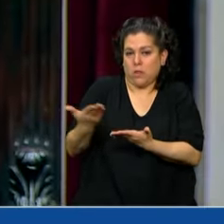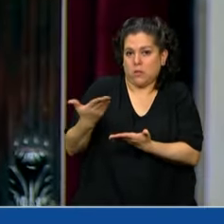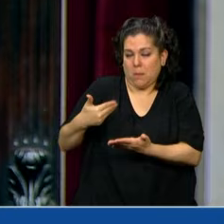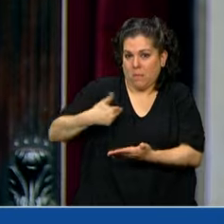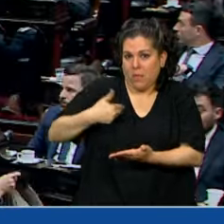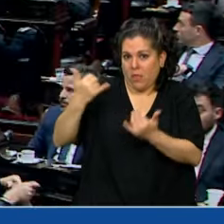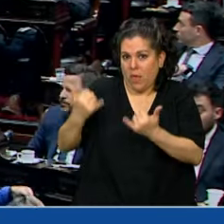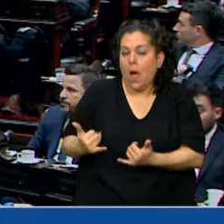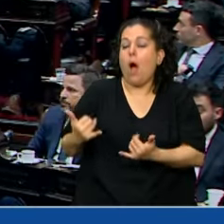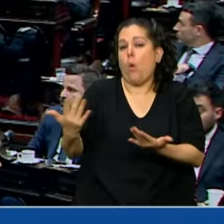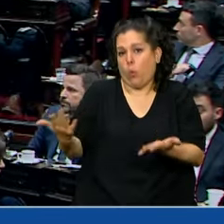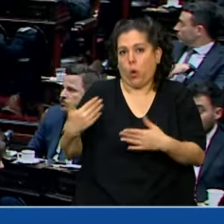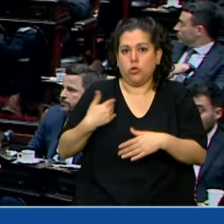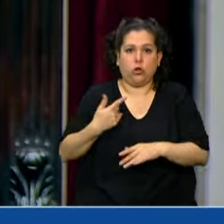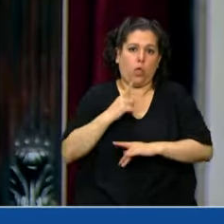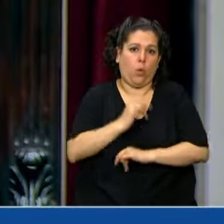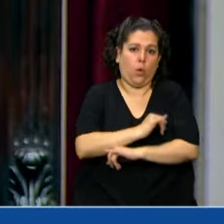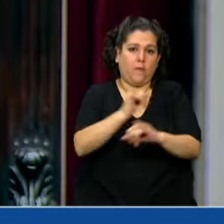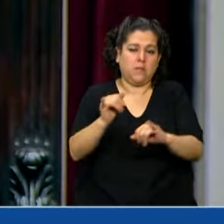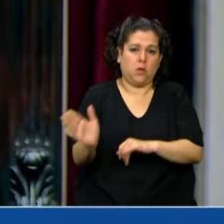diputado voy a poner la